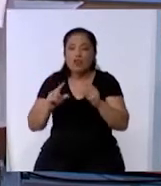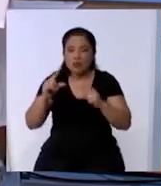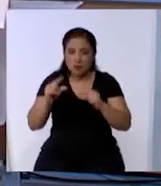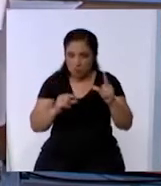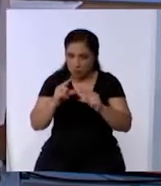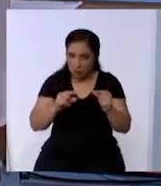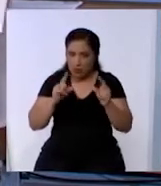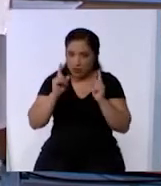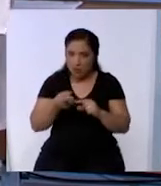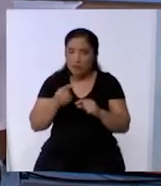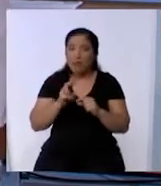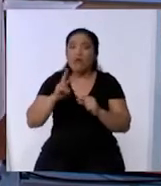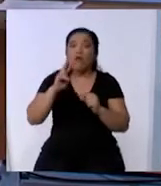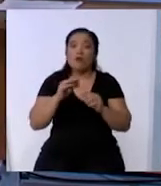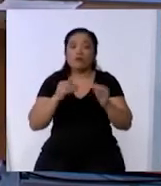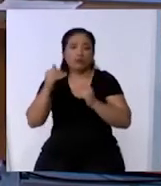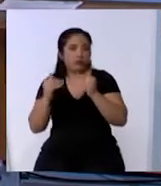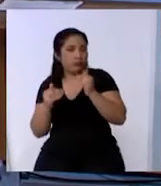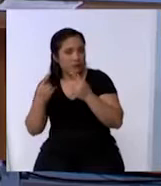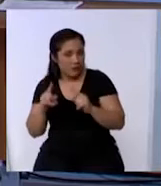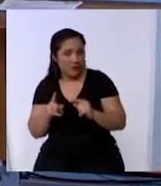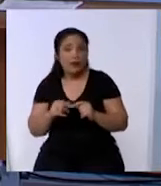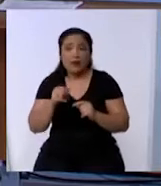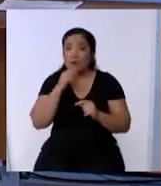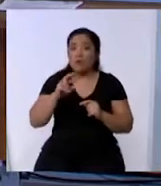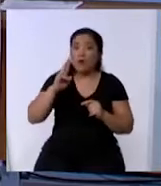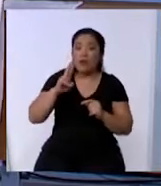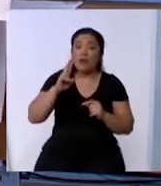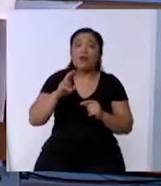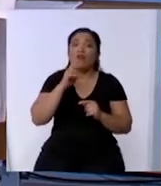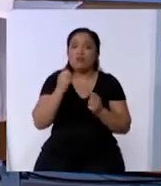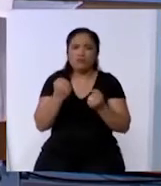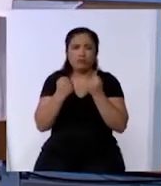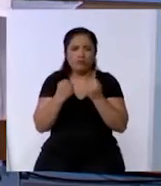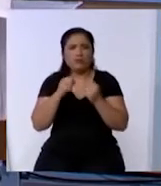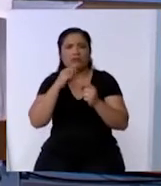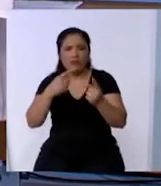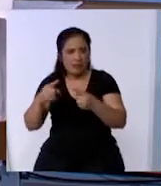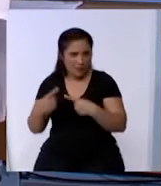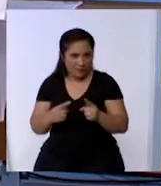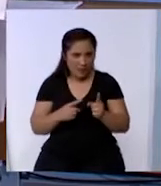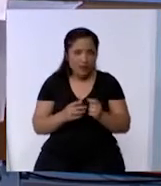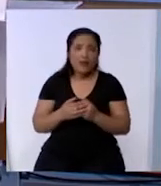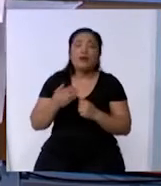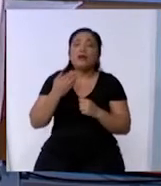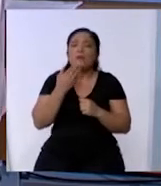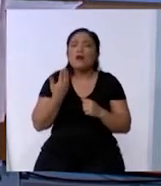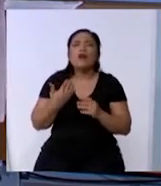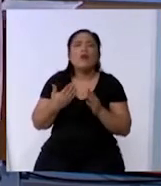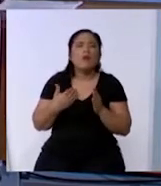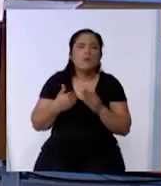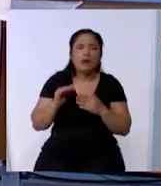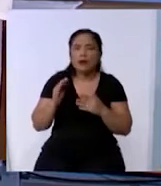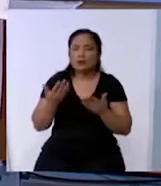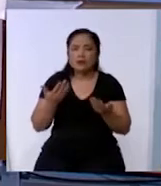vol, el plural es voltios. Y la R es resistencia, que se mide en ohm. Pero se usa un símbolo que es